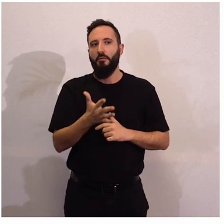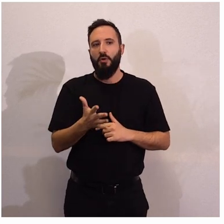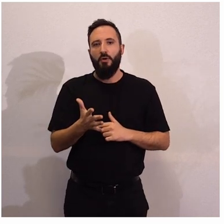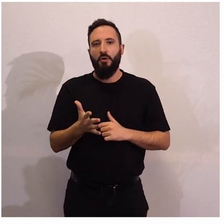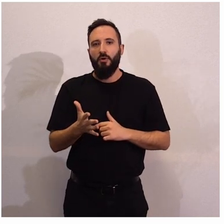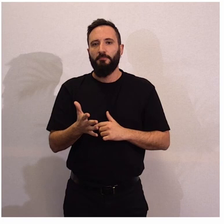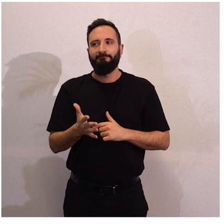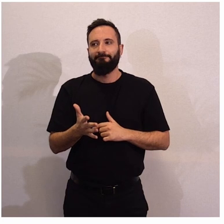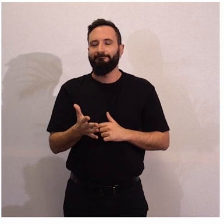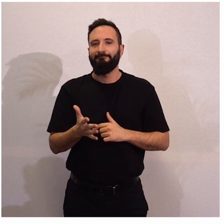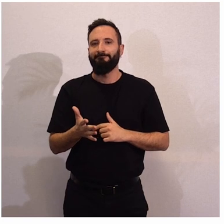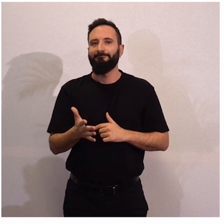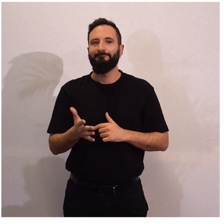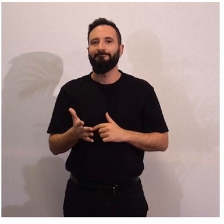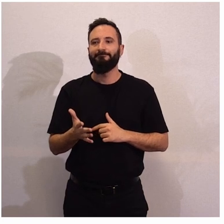mientras que siga habiendo